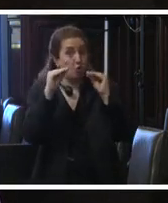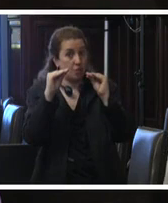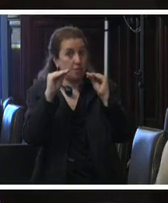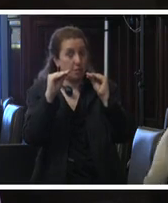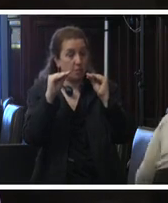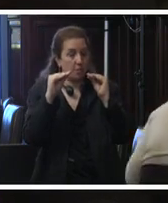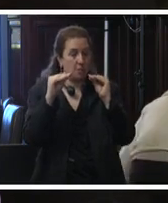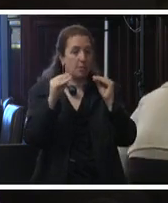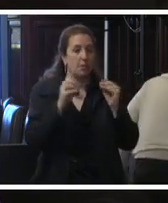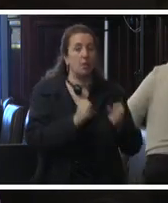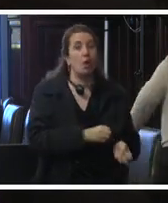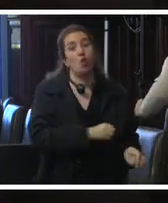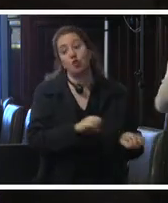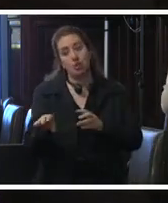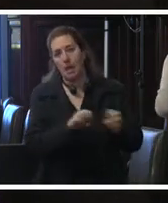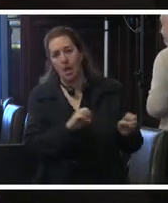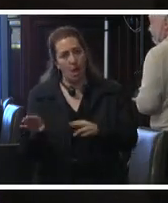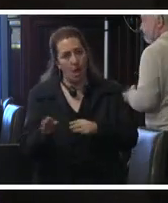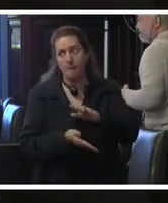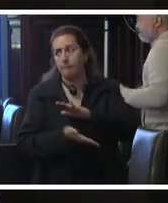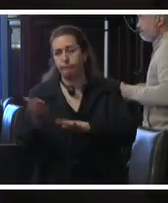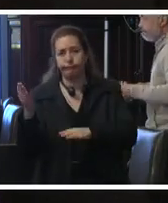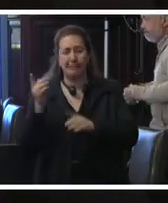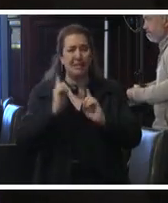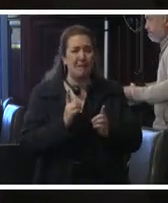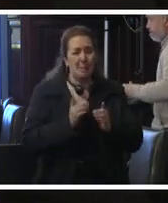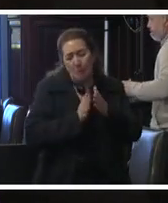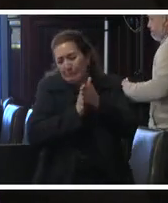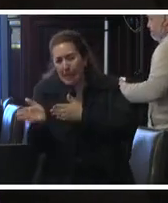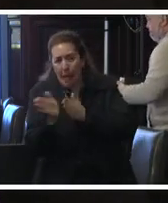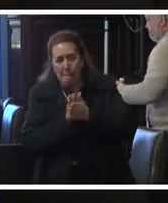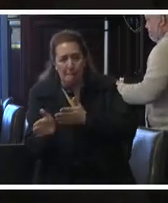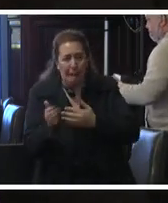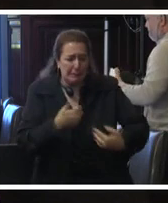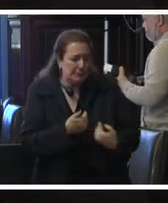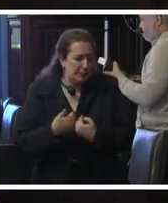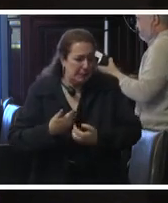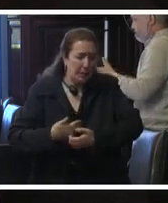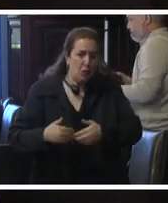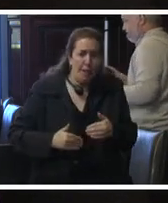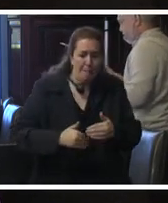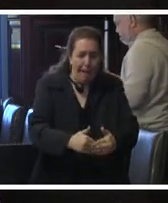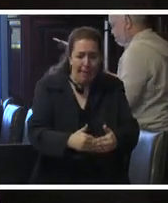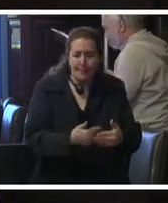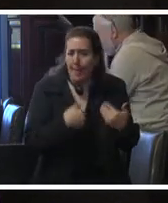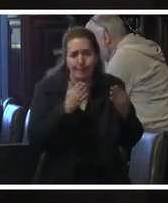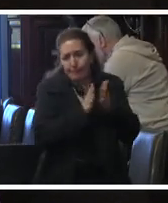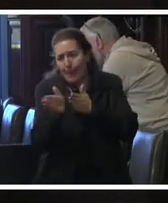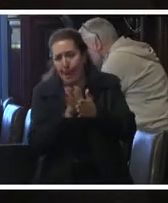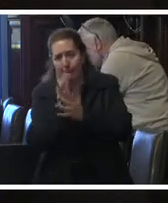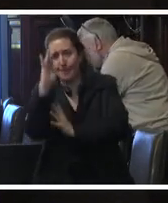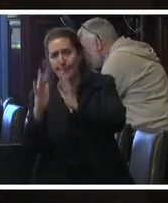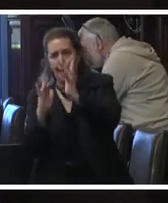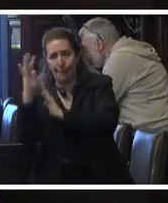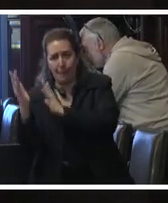compañeras tenían que huirse a la selva con sus niños en el brazo, las mujeres embarazadas. Uno